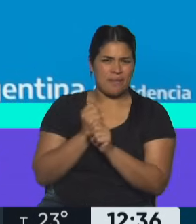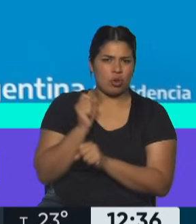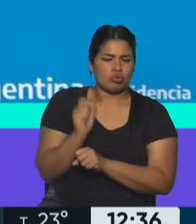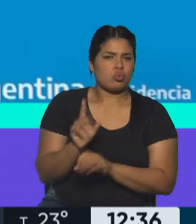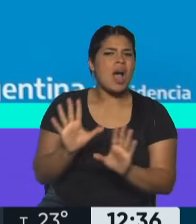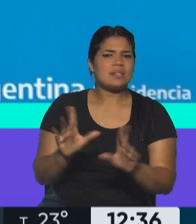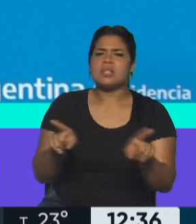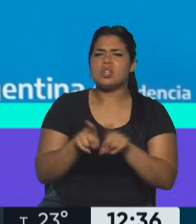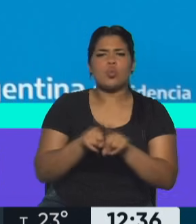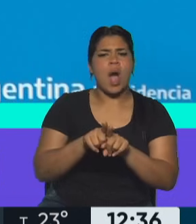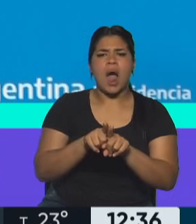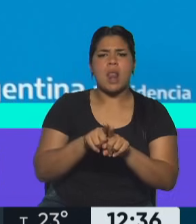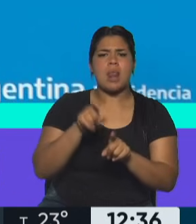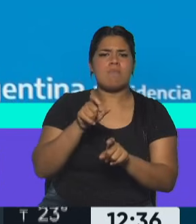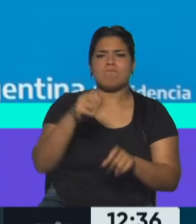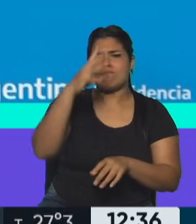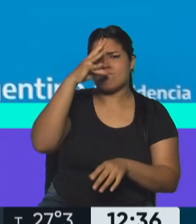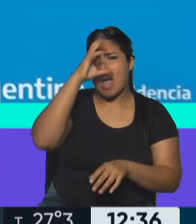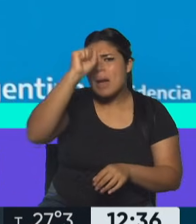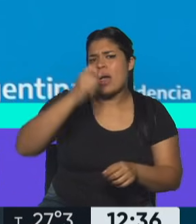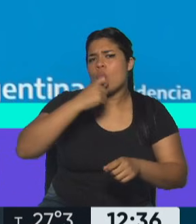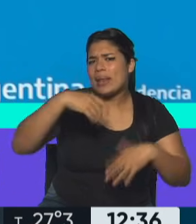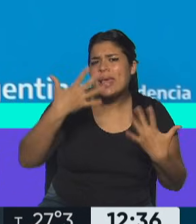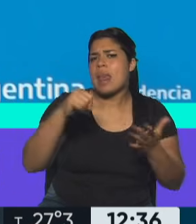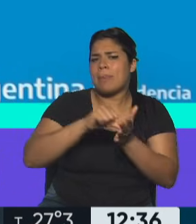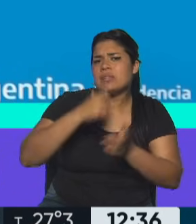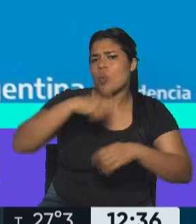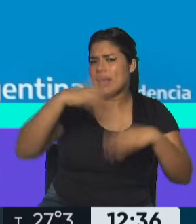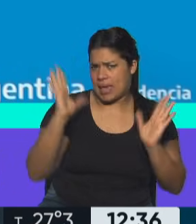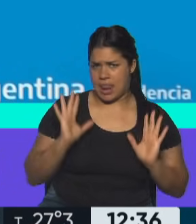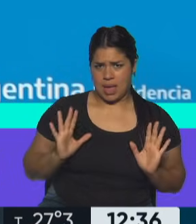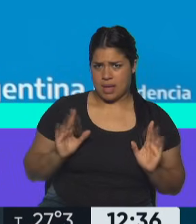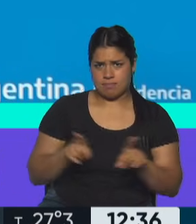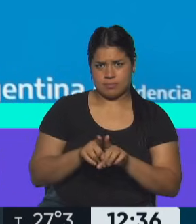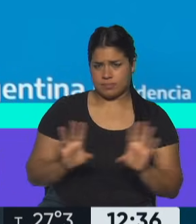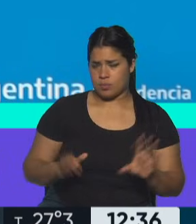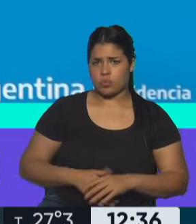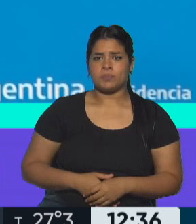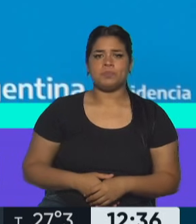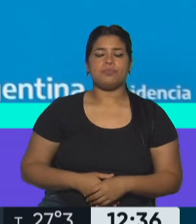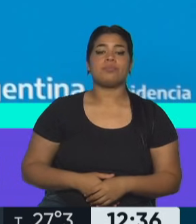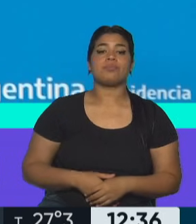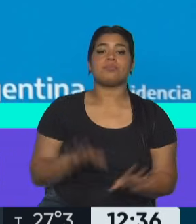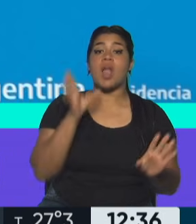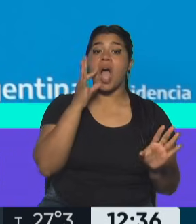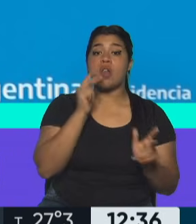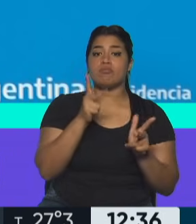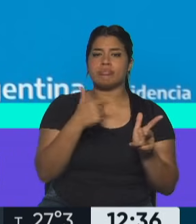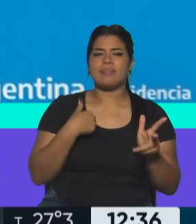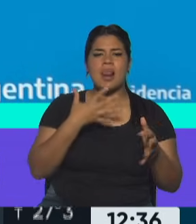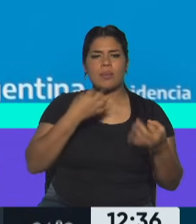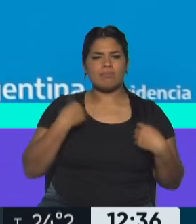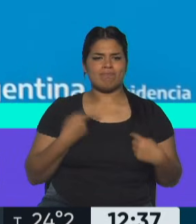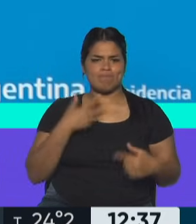lo haría en cualquier consulado, en cualquier situación, en todo el país. Permítame decirle que no entendemos que